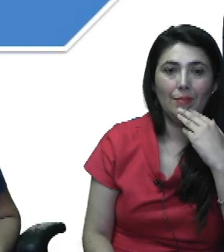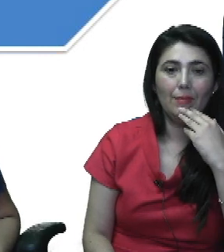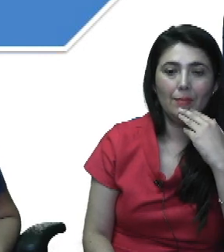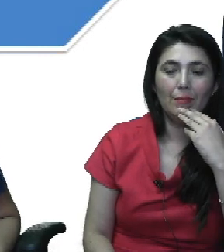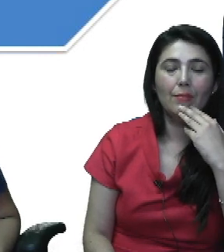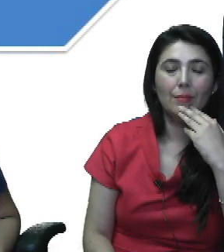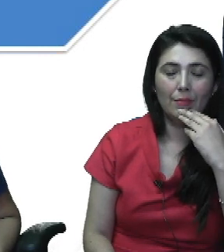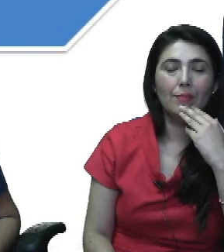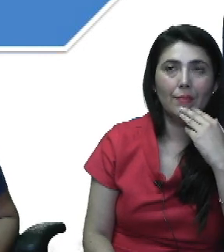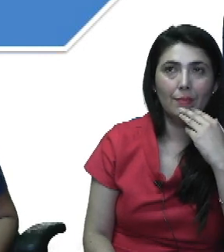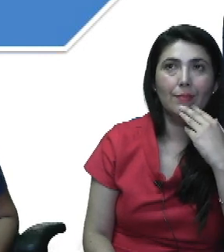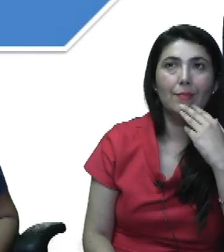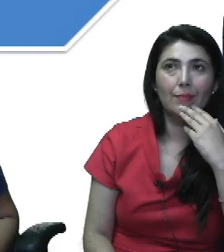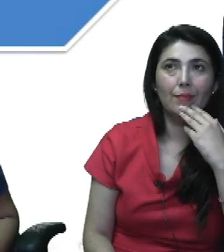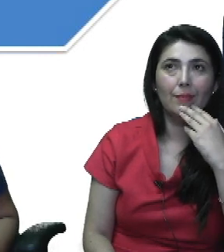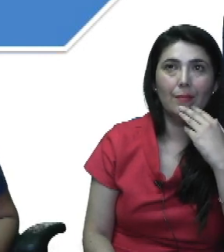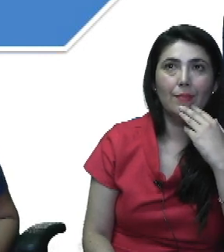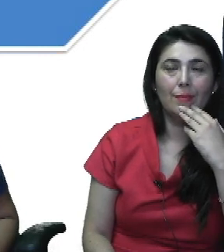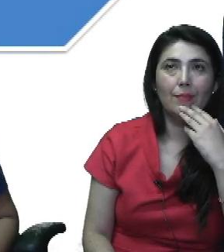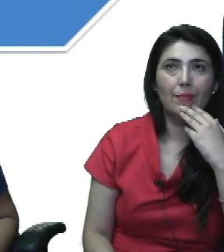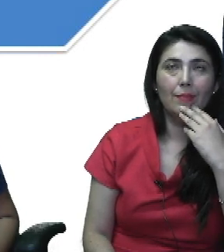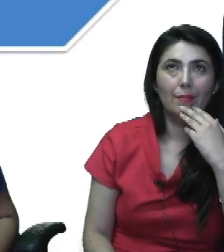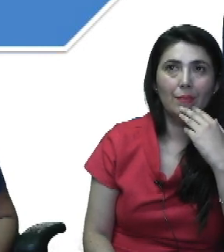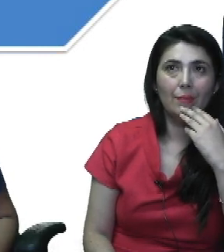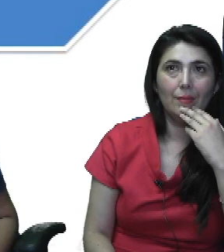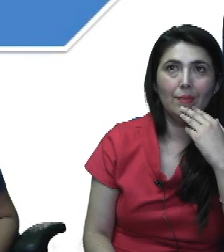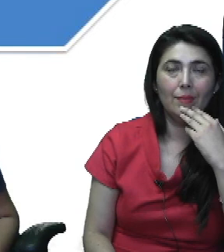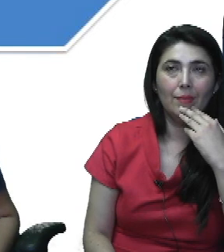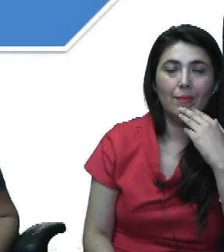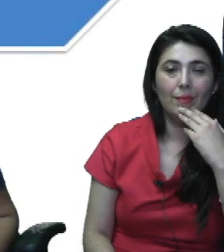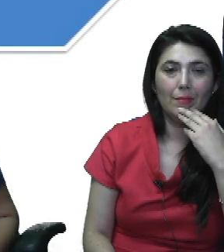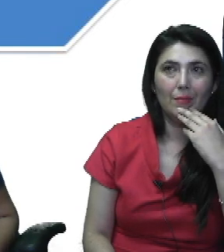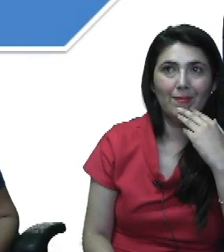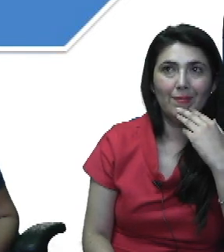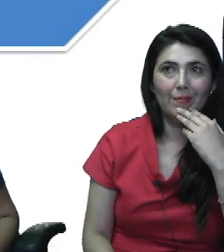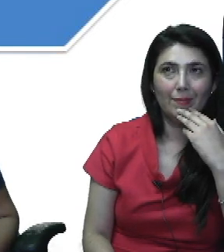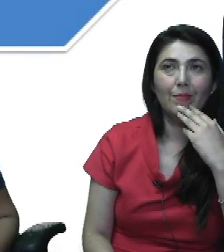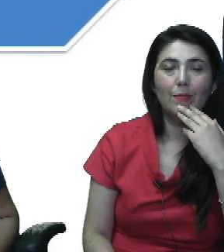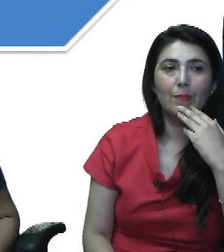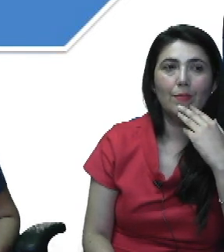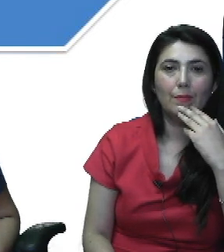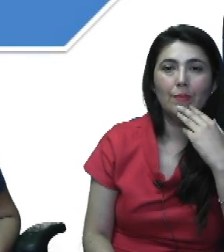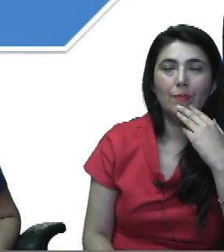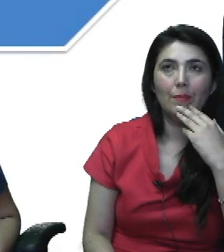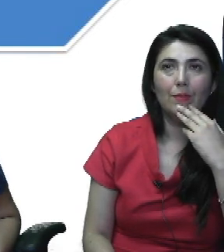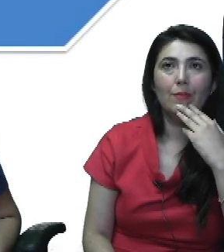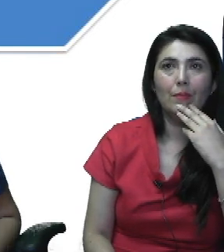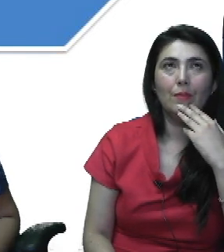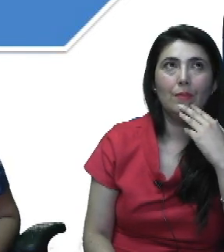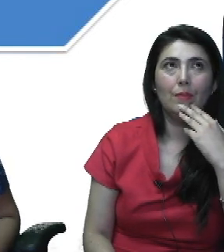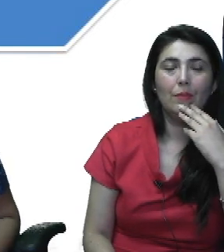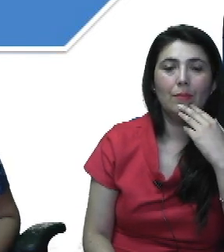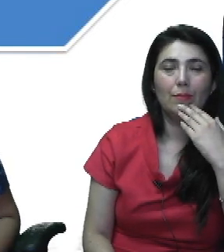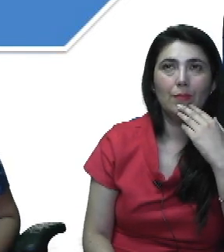importancia entonces que merecen estas acciones, que diríamos no están tan directamente relacionadas con la salud mental, pero que van a ser la base